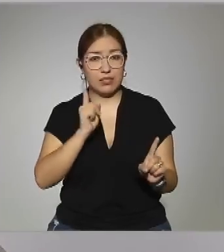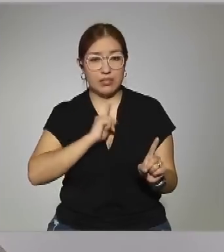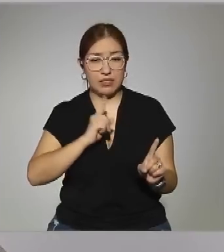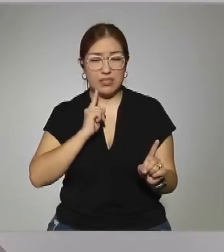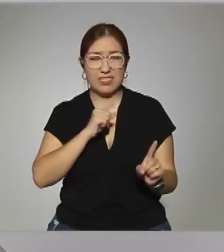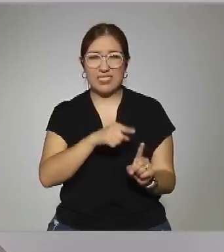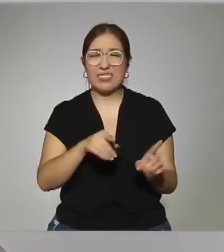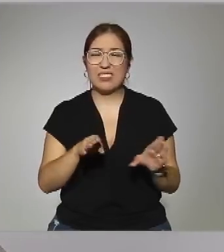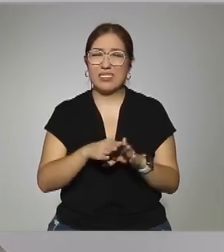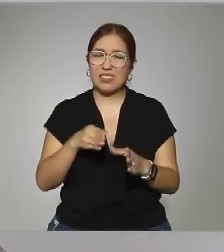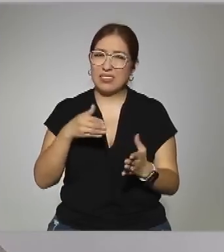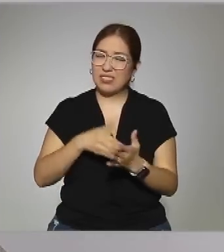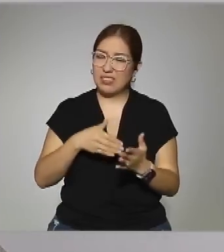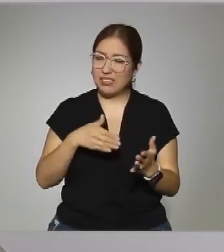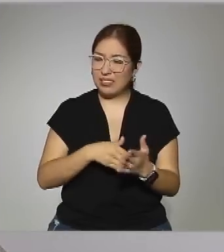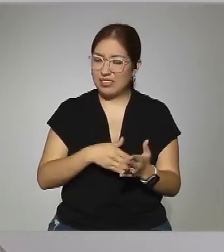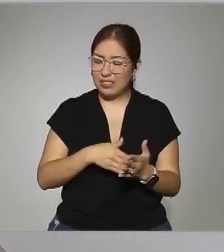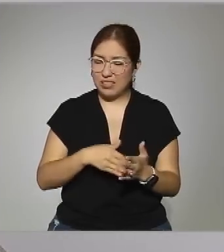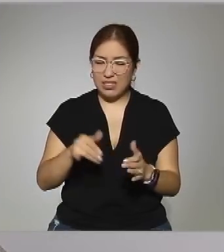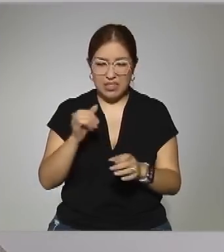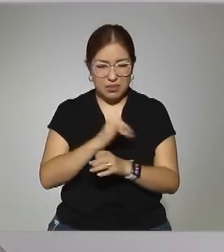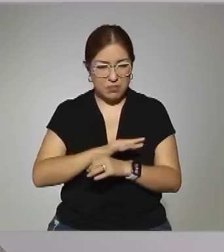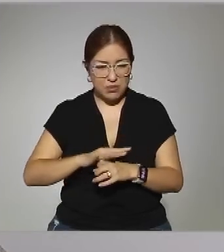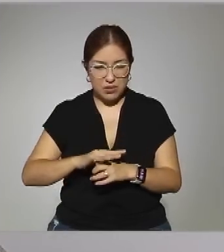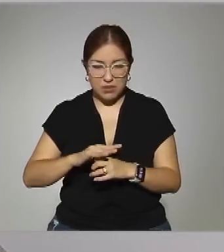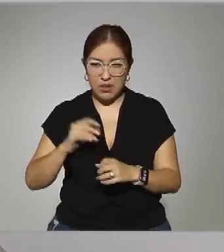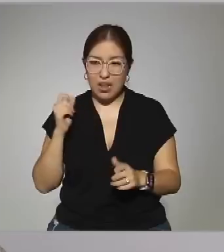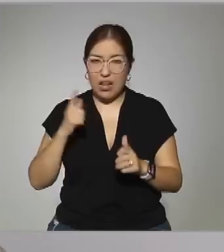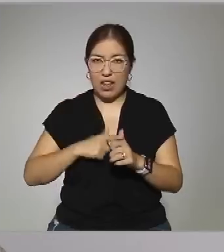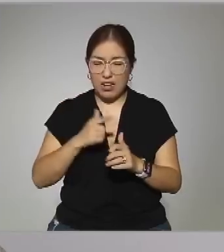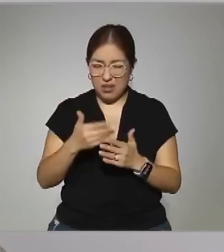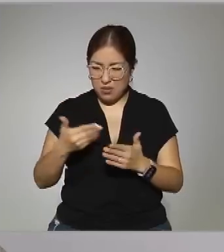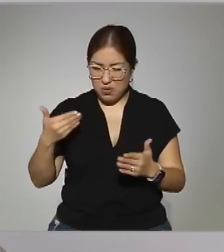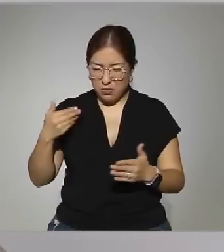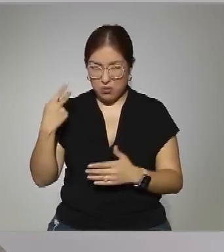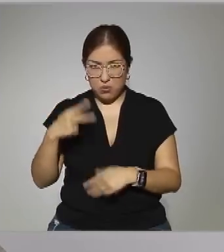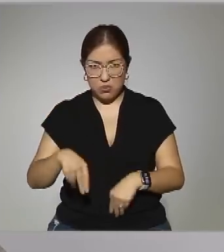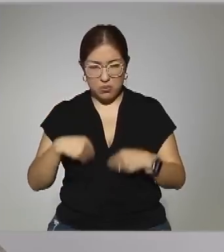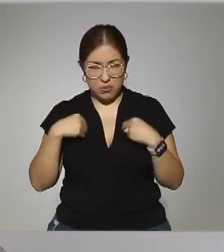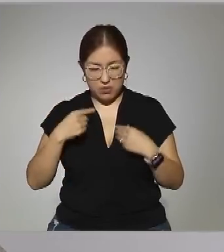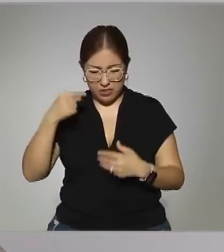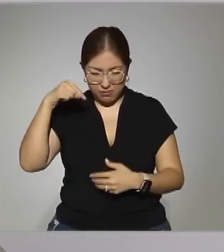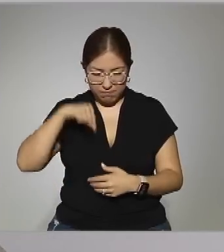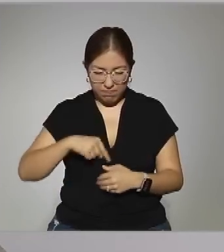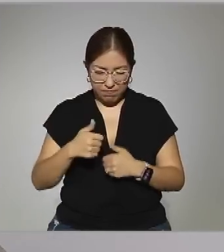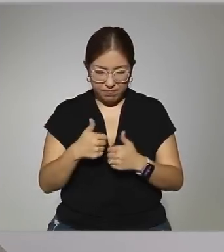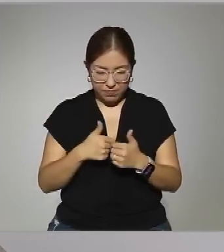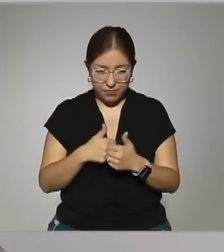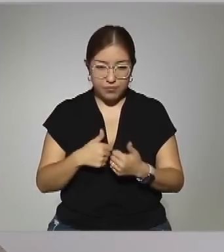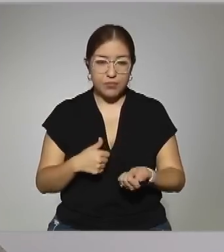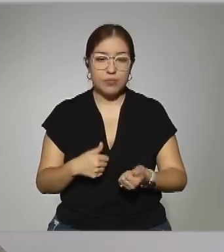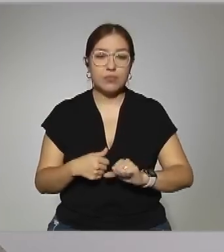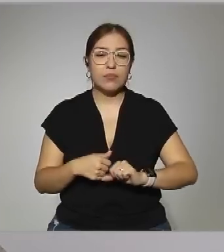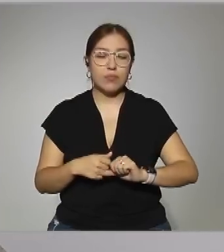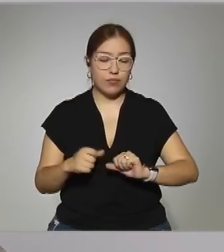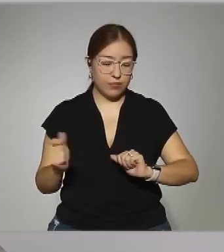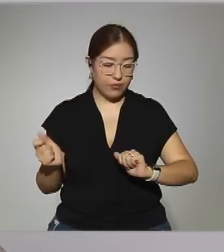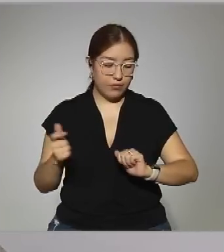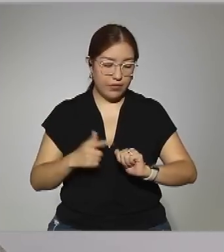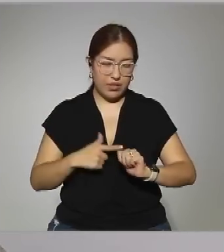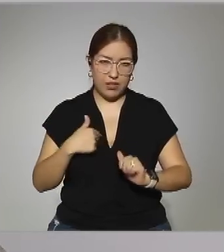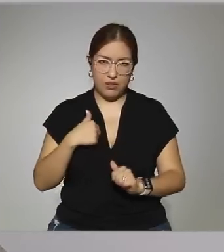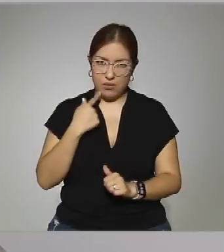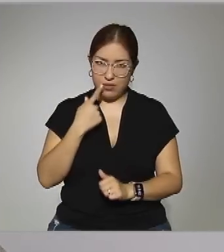digamos, tapando o invisibilizando algo que está detrás. Algo que me parece que es importante puntuar es que desde que estamos tocados